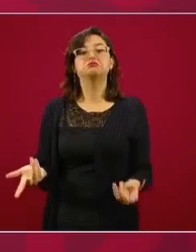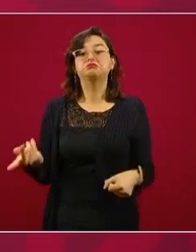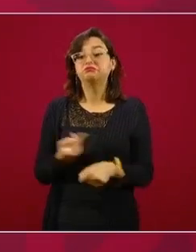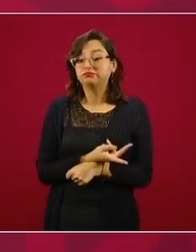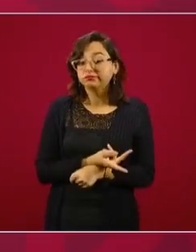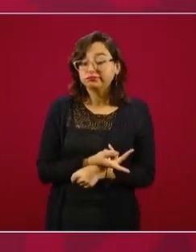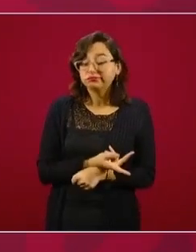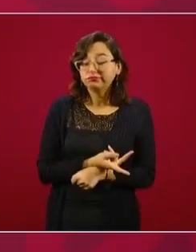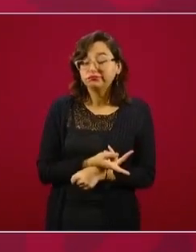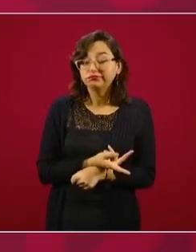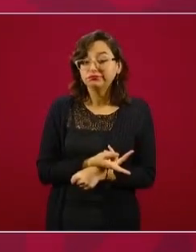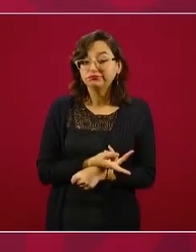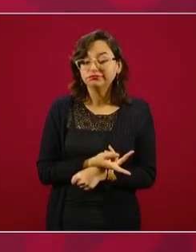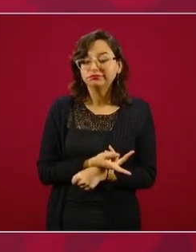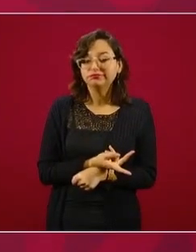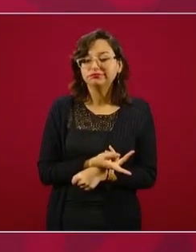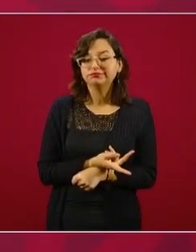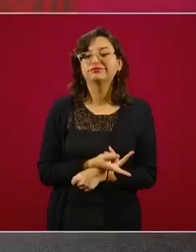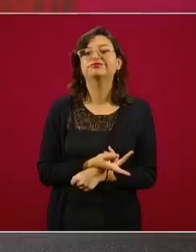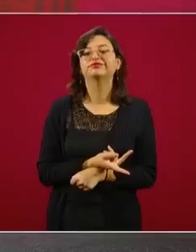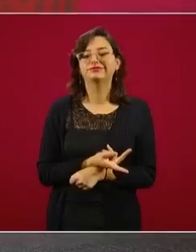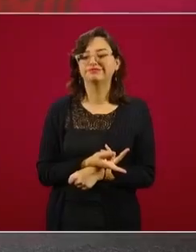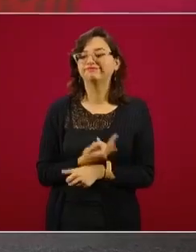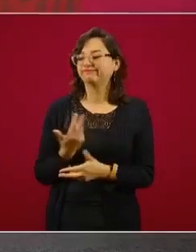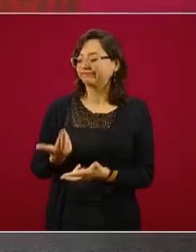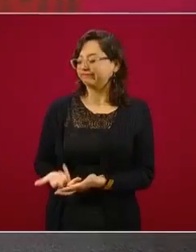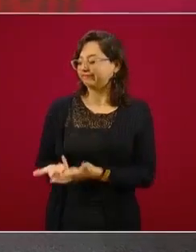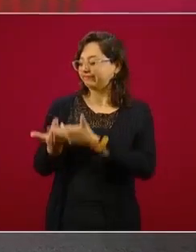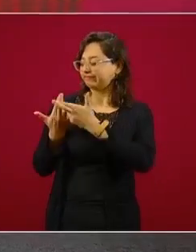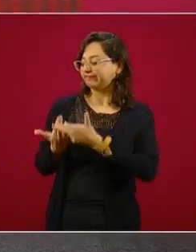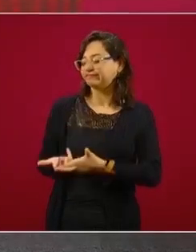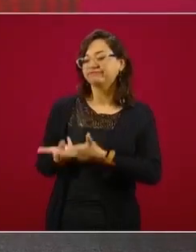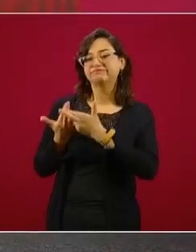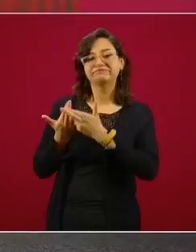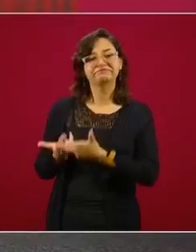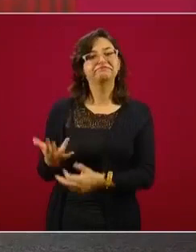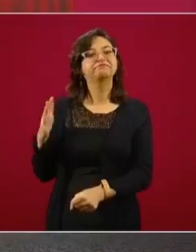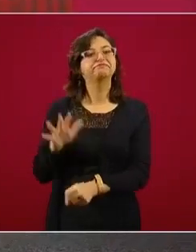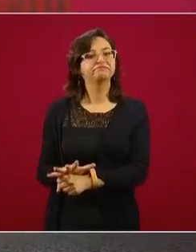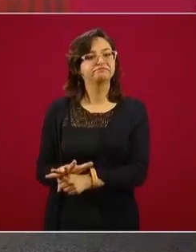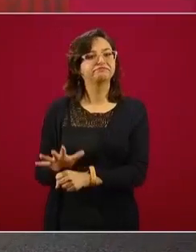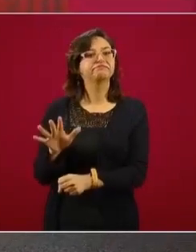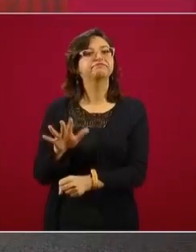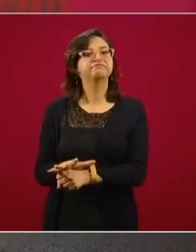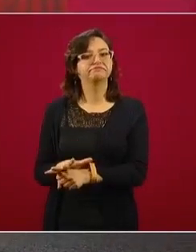teníamos y seguimos teniendo recursos suficientes.